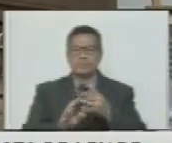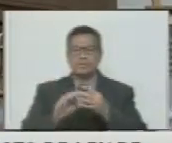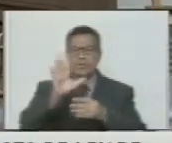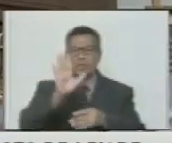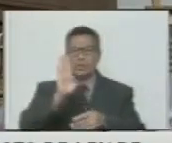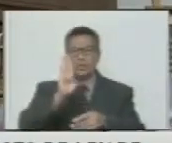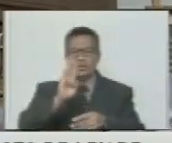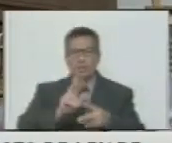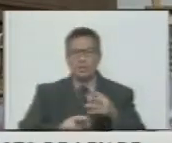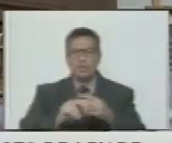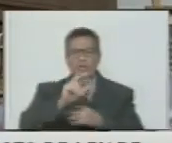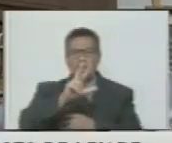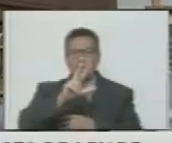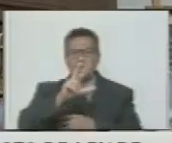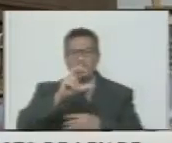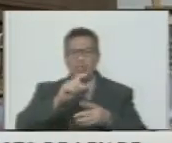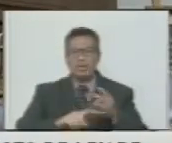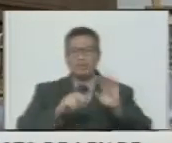B.